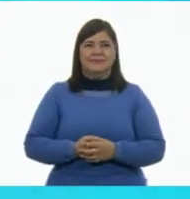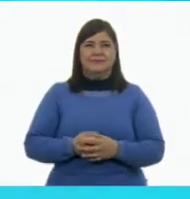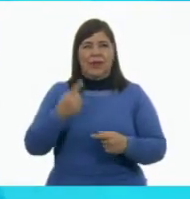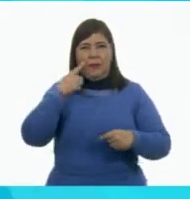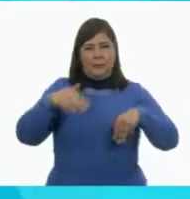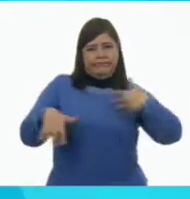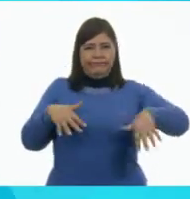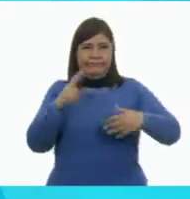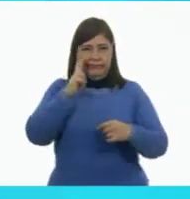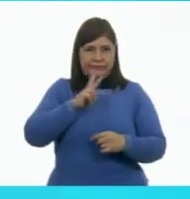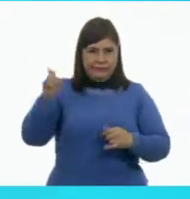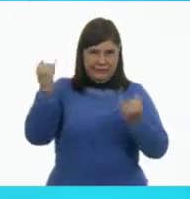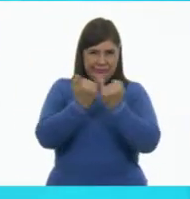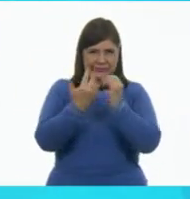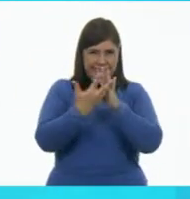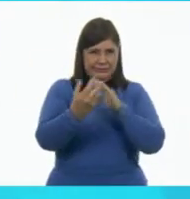cuerpo.